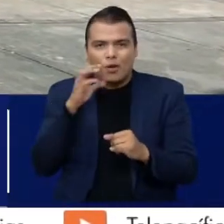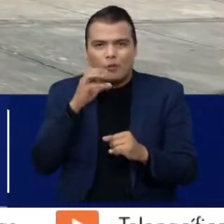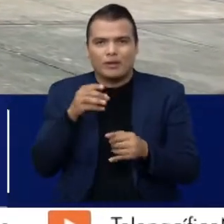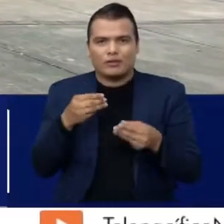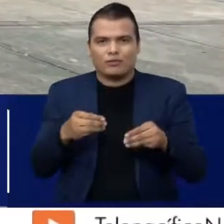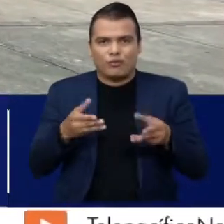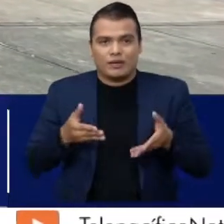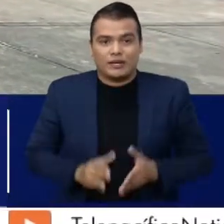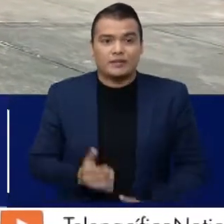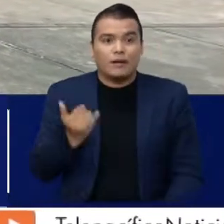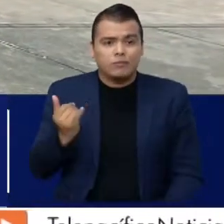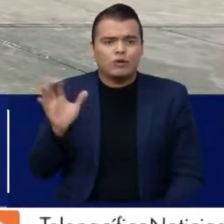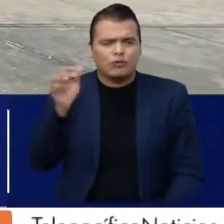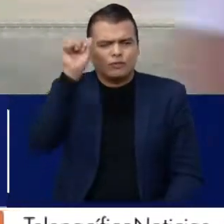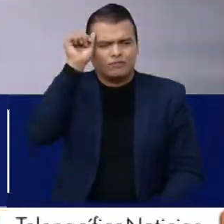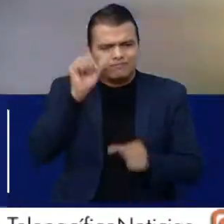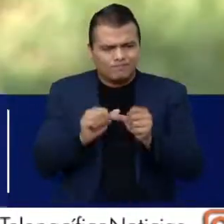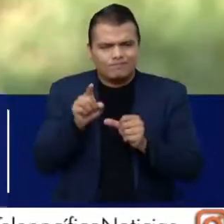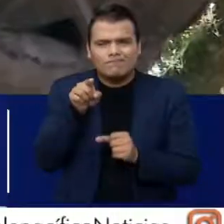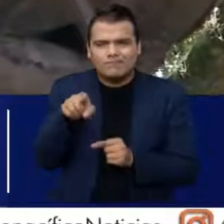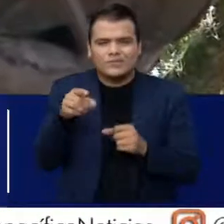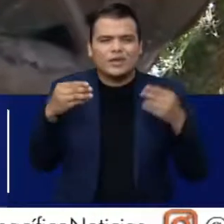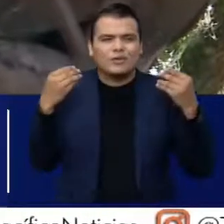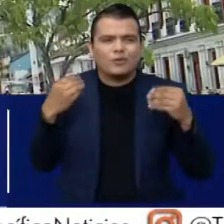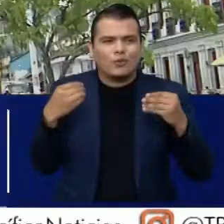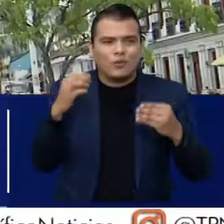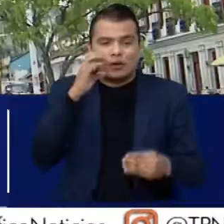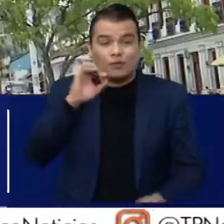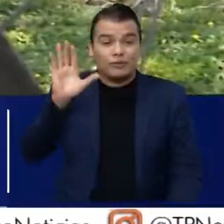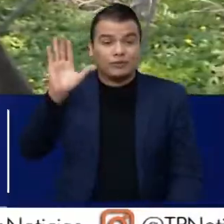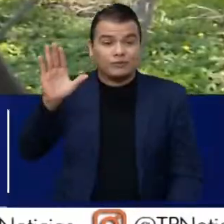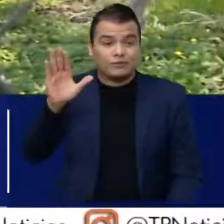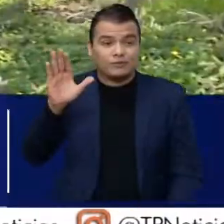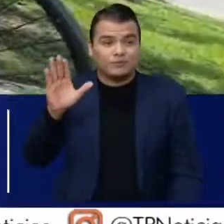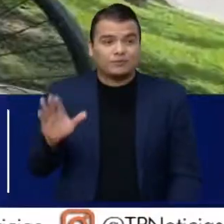legado inolvidable en toda la ciudad.